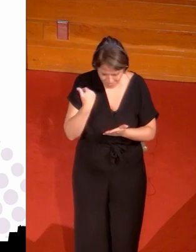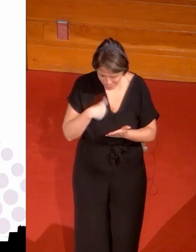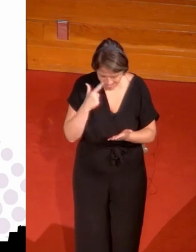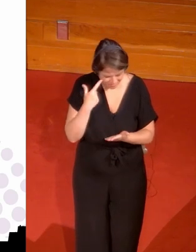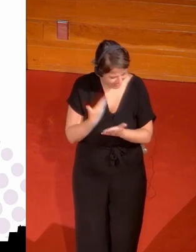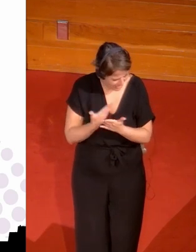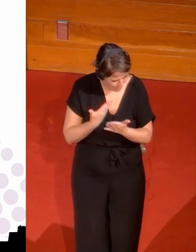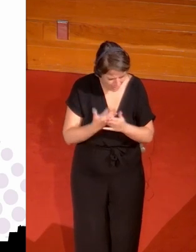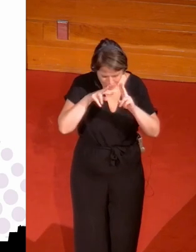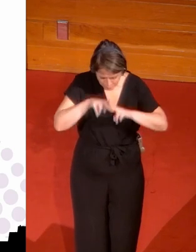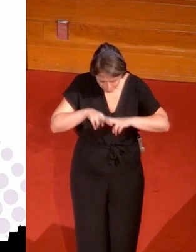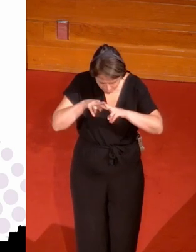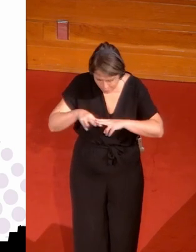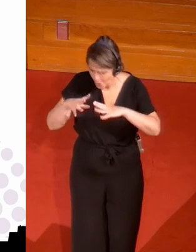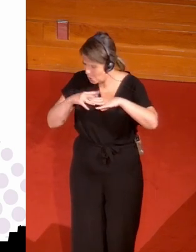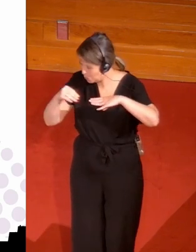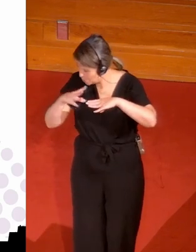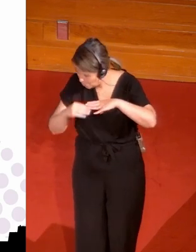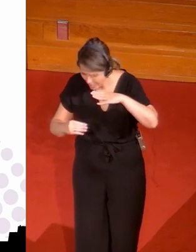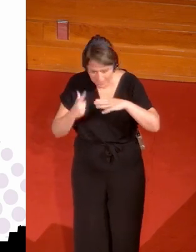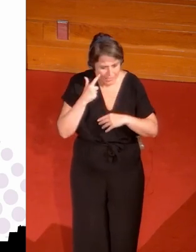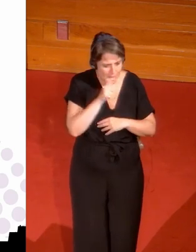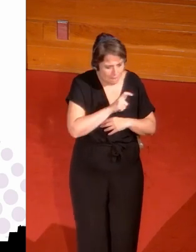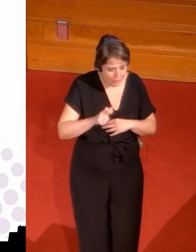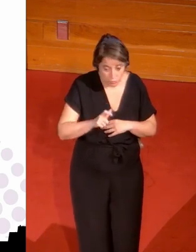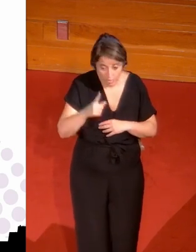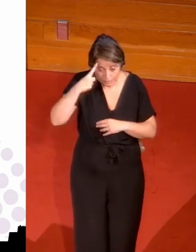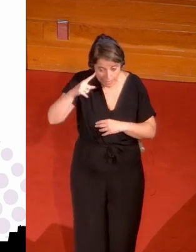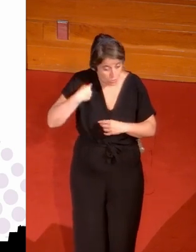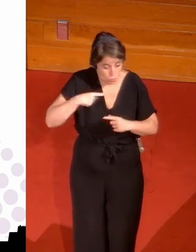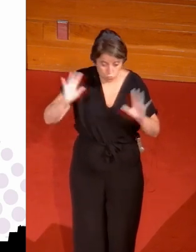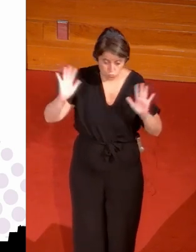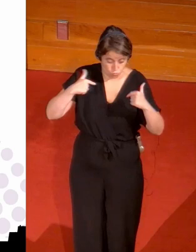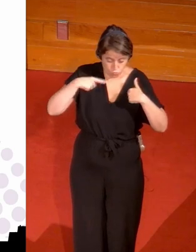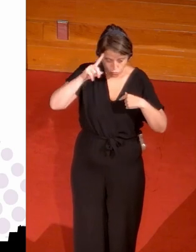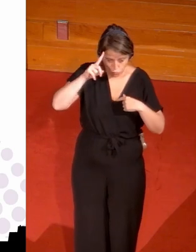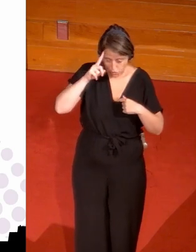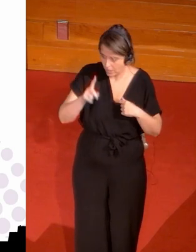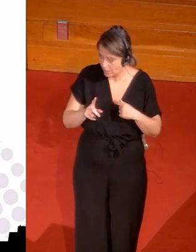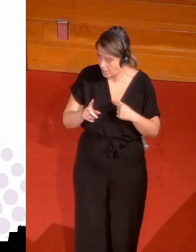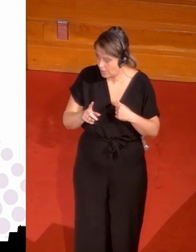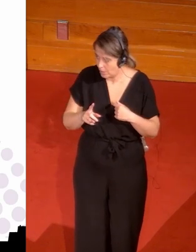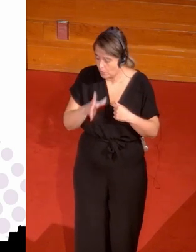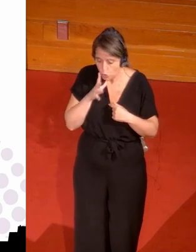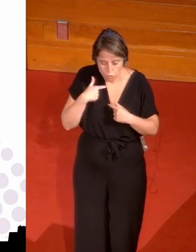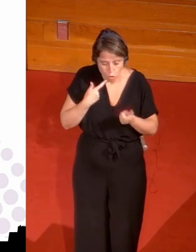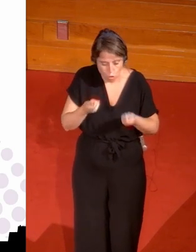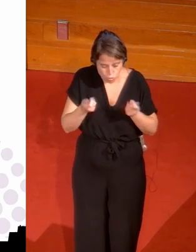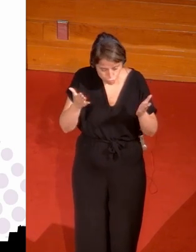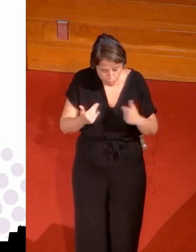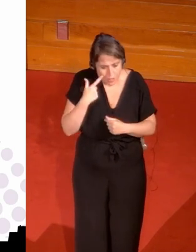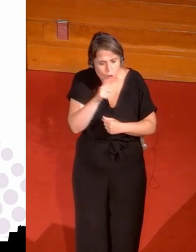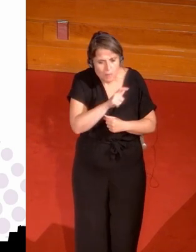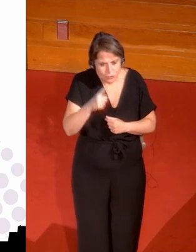certificado con análisis de usuarios eh la gente que sabe hacer yo no lo sé hacer porque no manejo eso pero